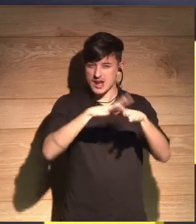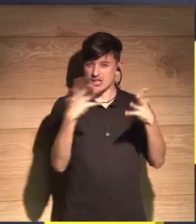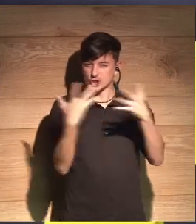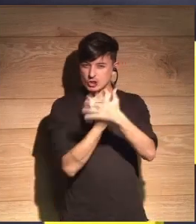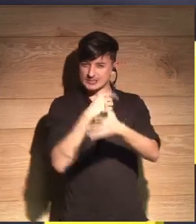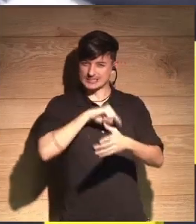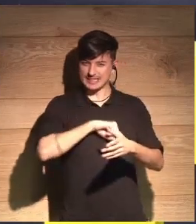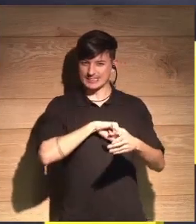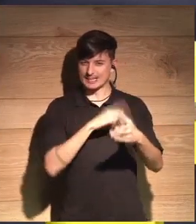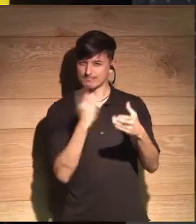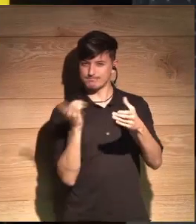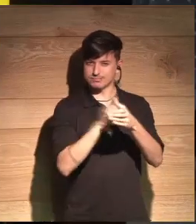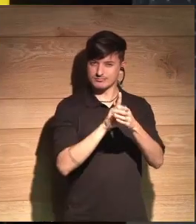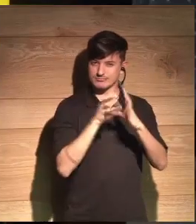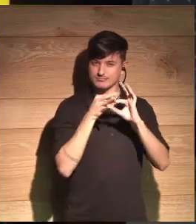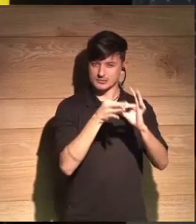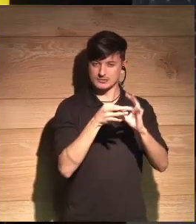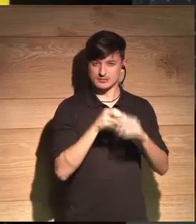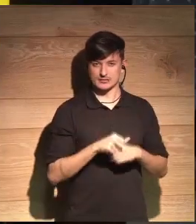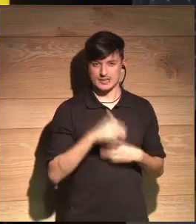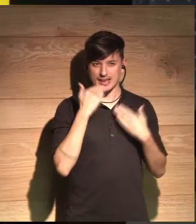vivimos muchísimas gracias